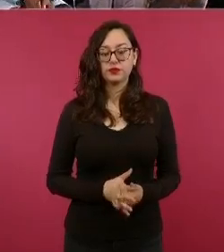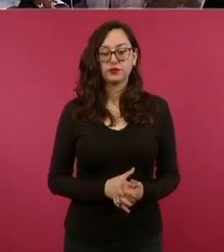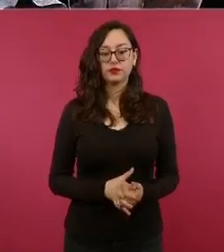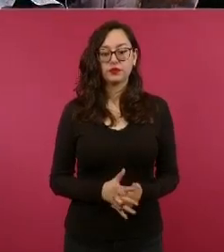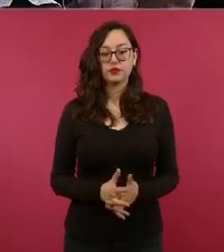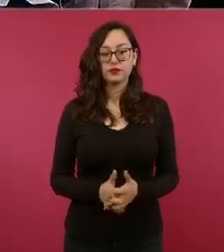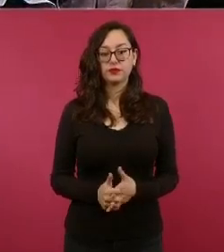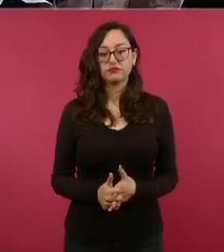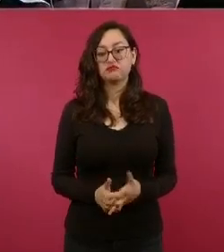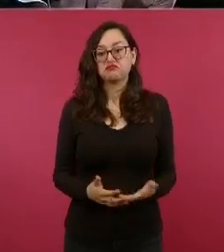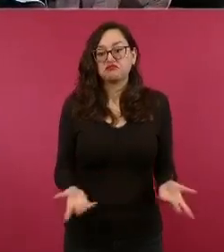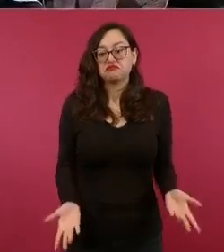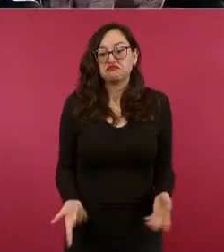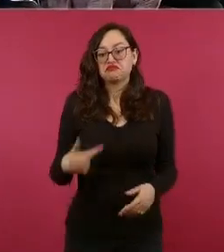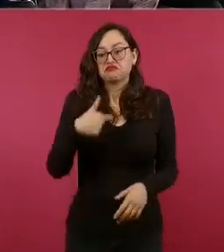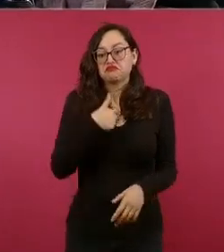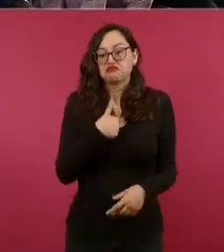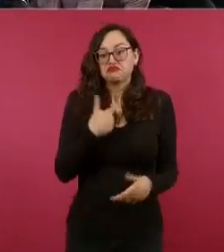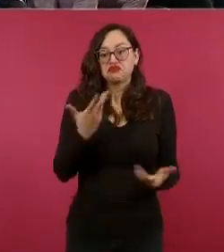yo hablo Castilla.